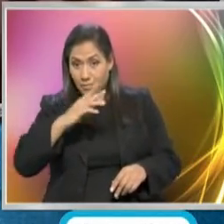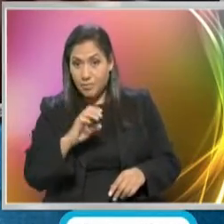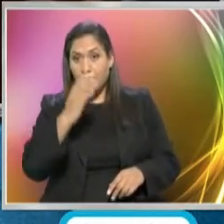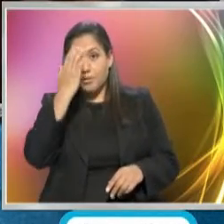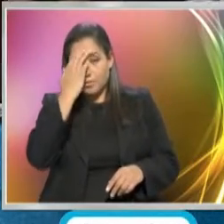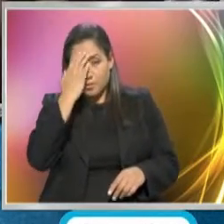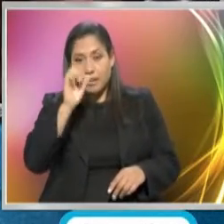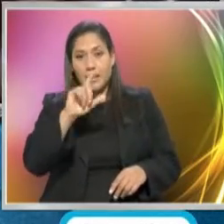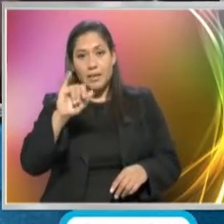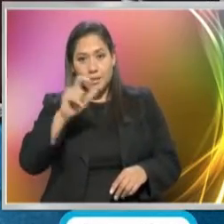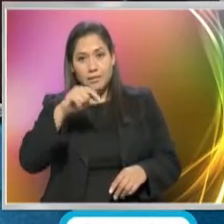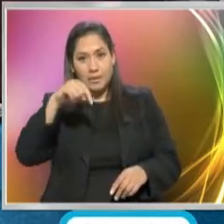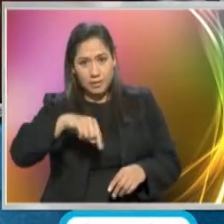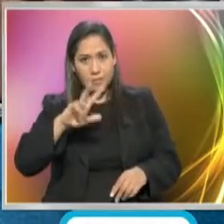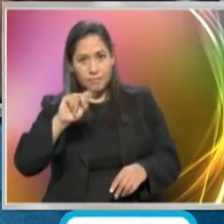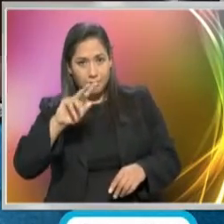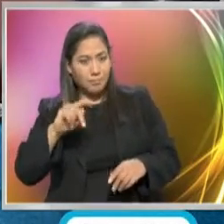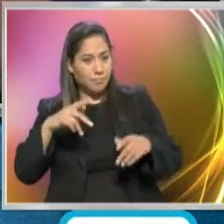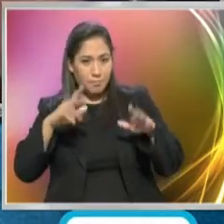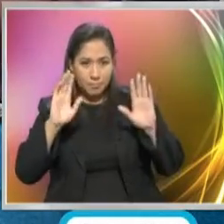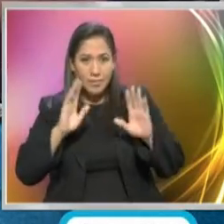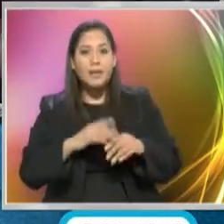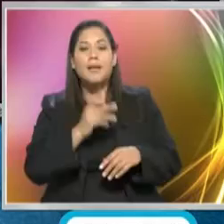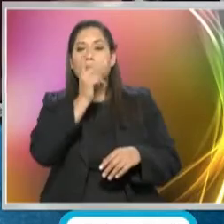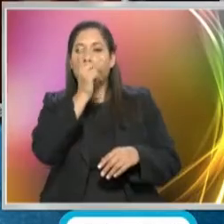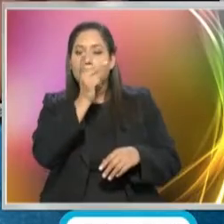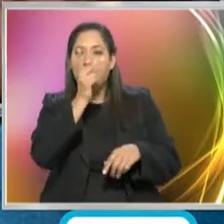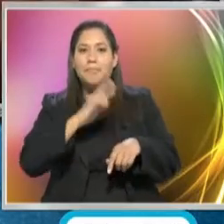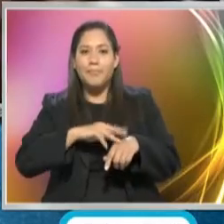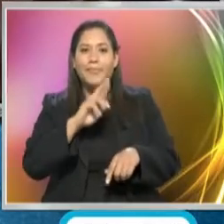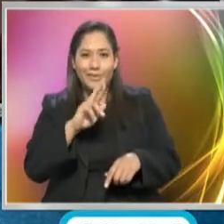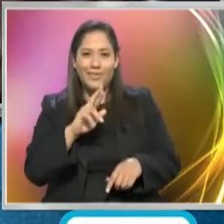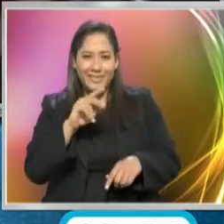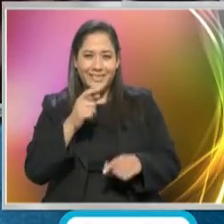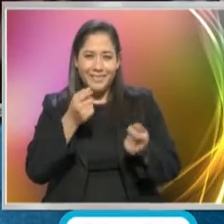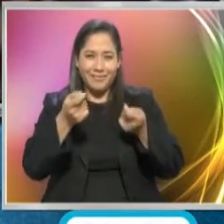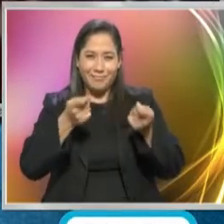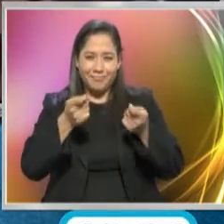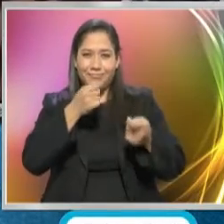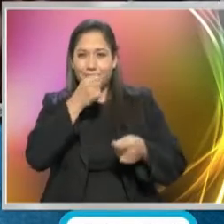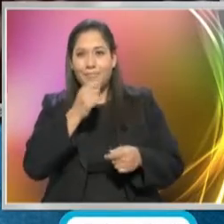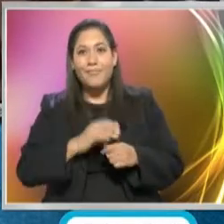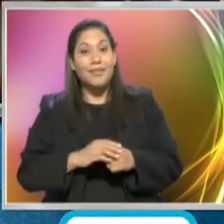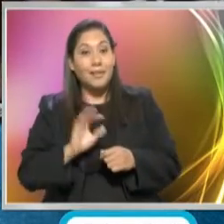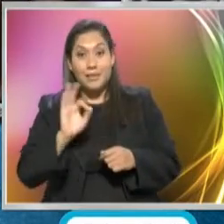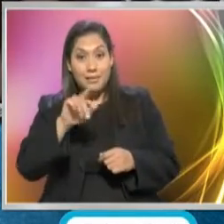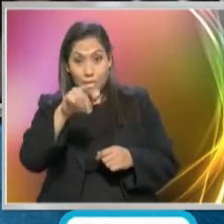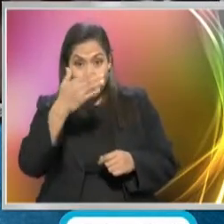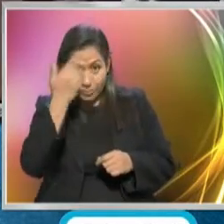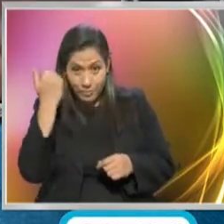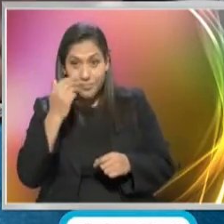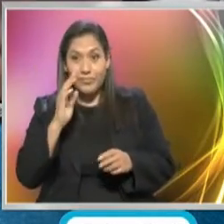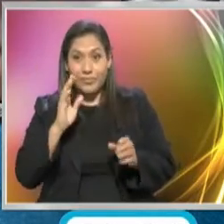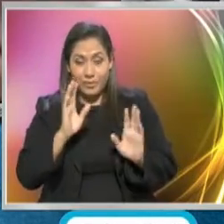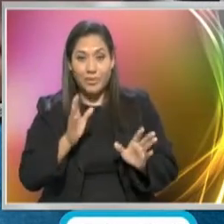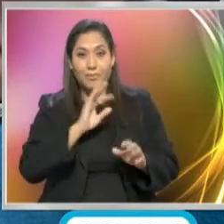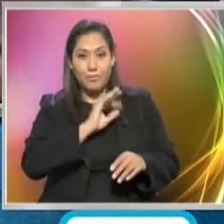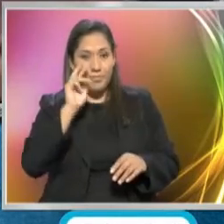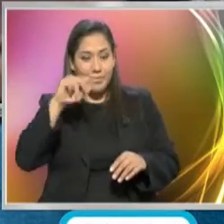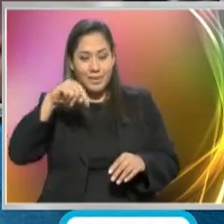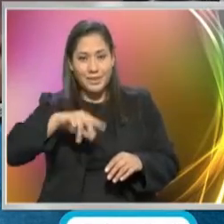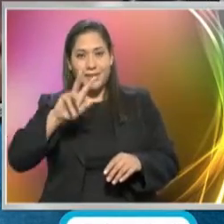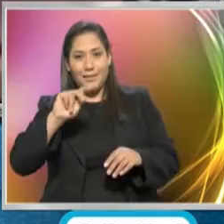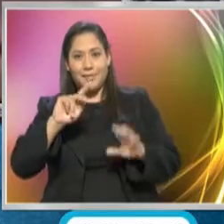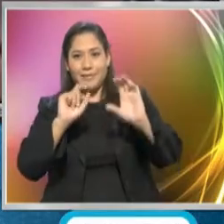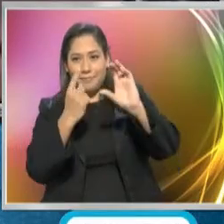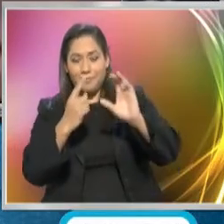Alix también aquí a través de esta señal. Pero bueno, son palabras mayores. esas son palabras mayores. Por si acaso no lo sabían, Sí. ya lo pueden ver aquí